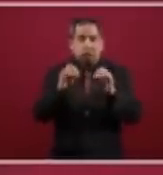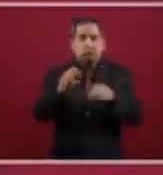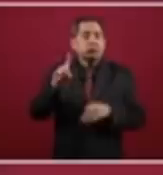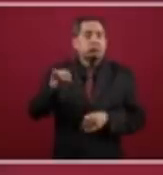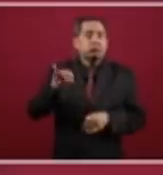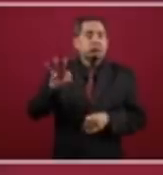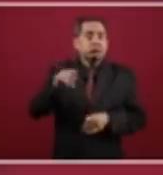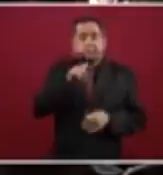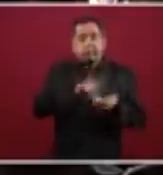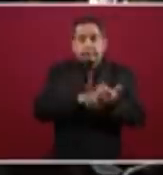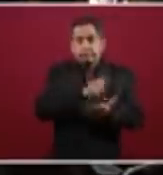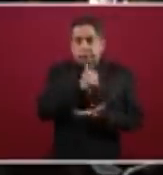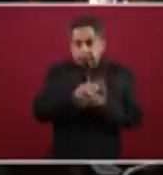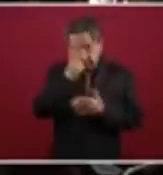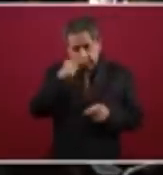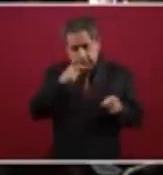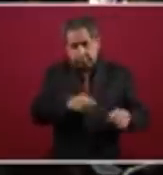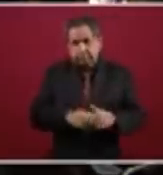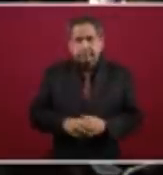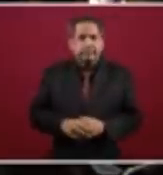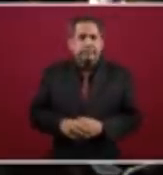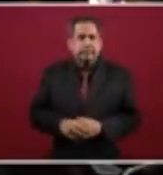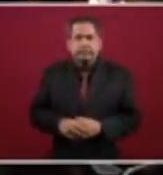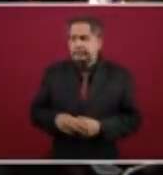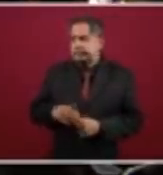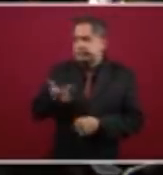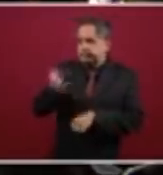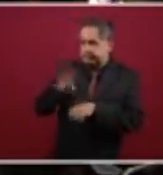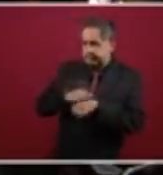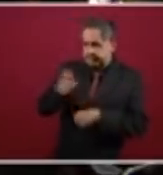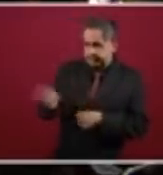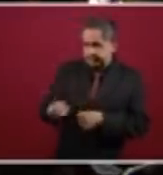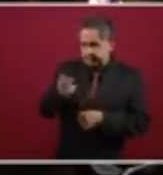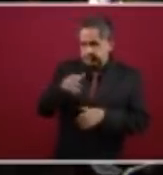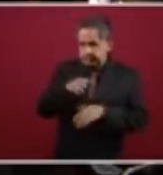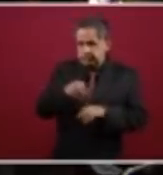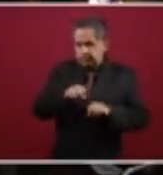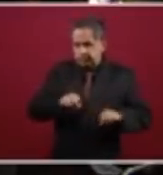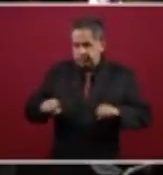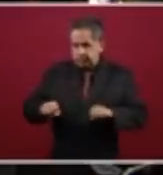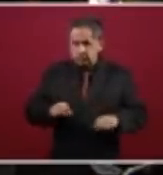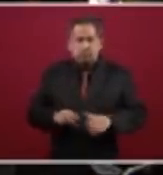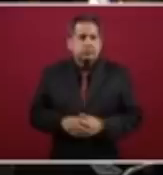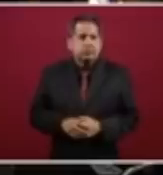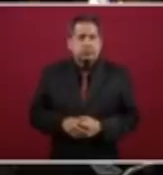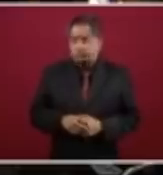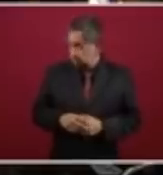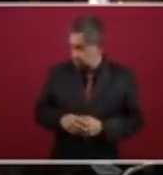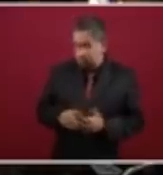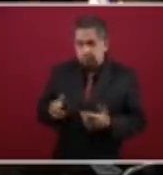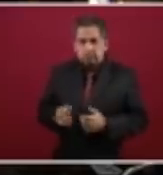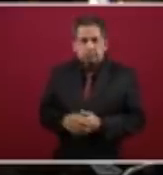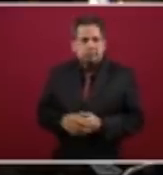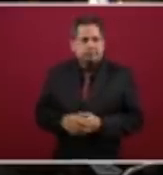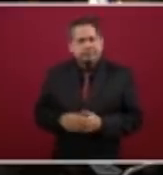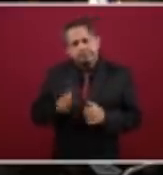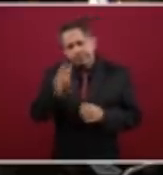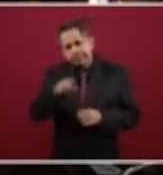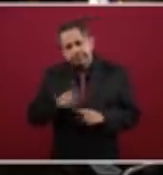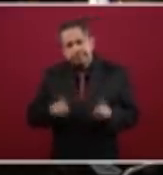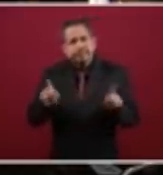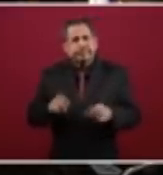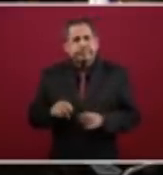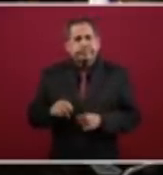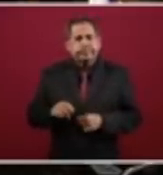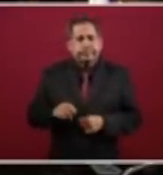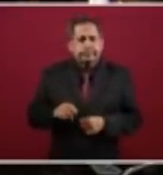Ciudad de México. Le hago la pregunta de una vez sobre los sismos. Bueno, yo iba a decir que, a excepción de